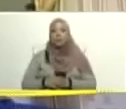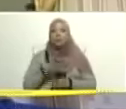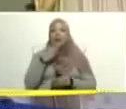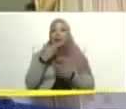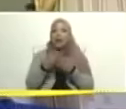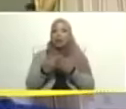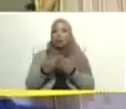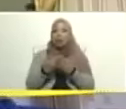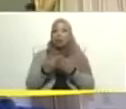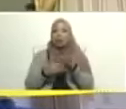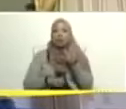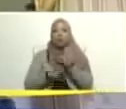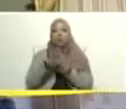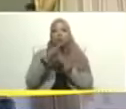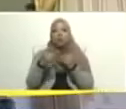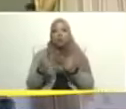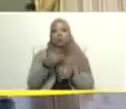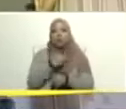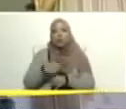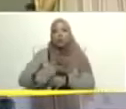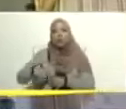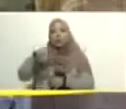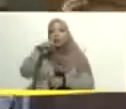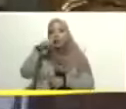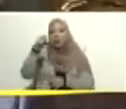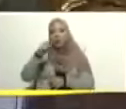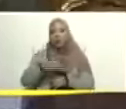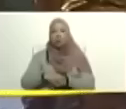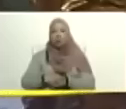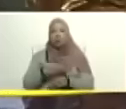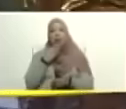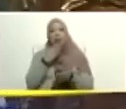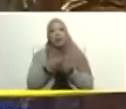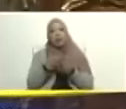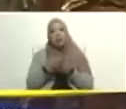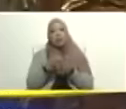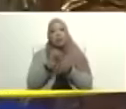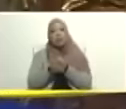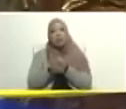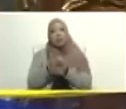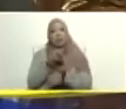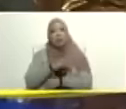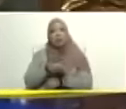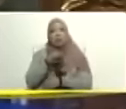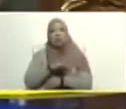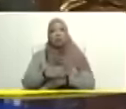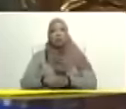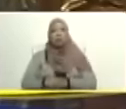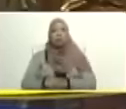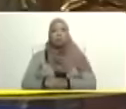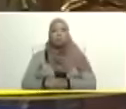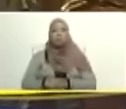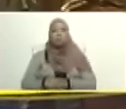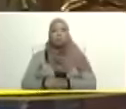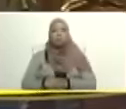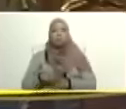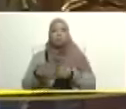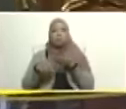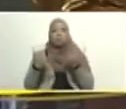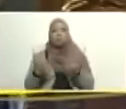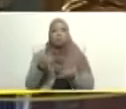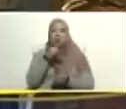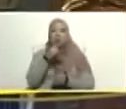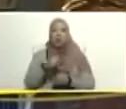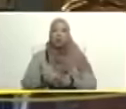Gracias, presidente Maduro. Le agradezco su hospitalidad en este país que